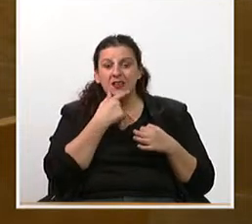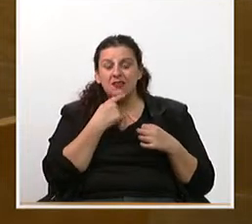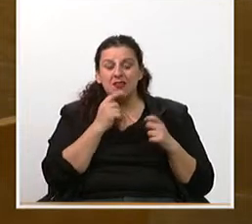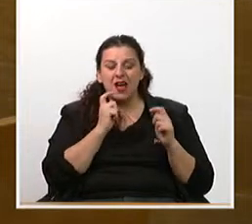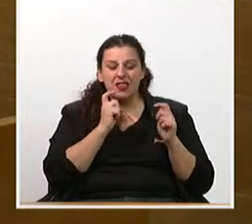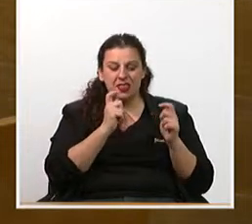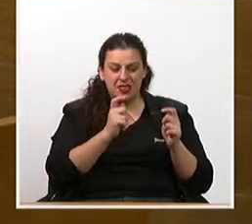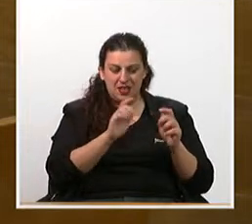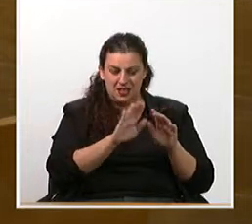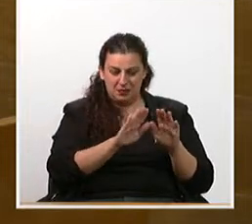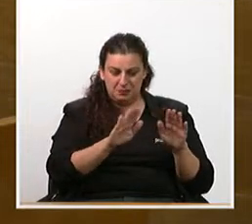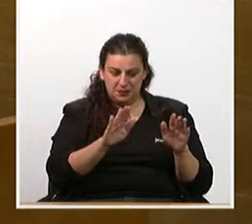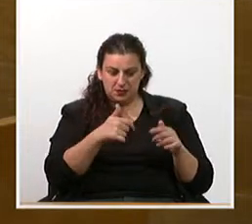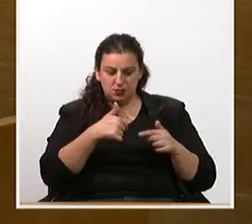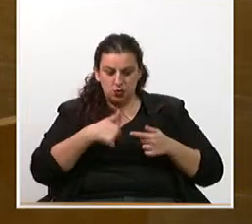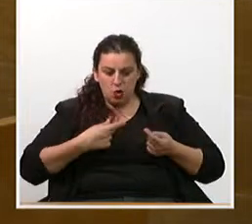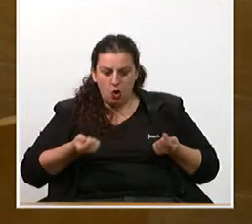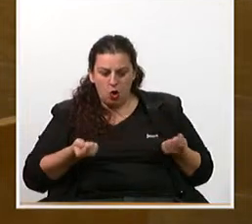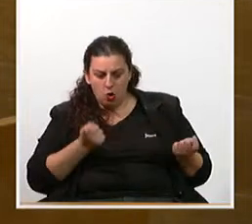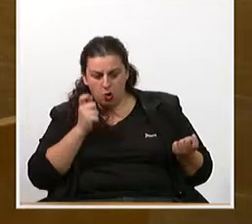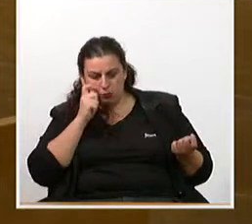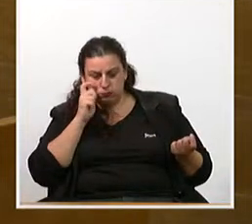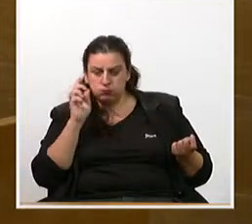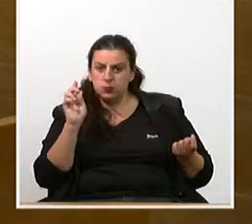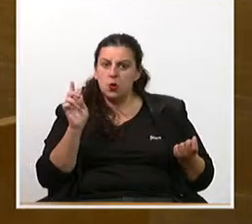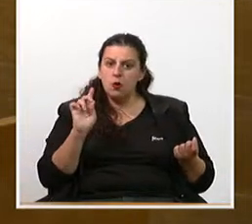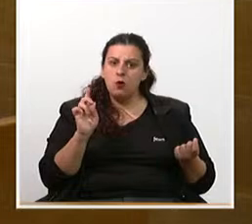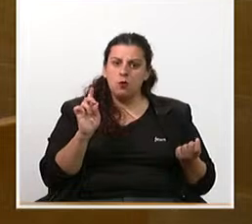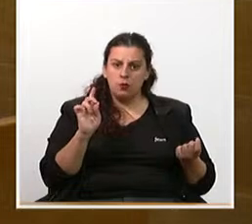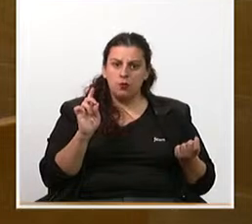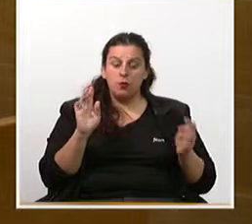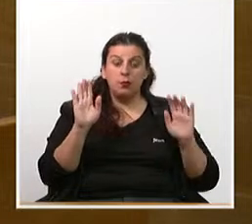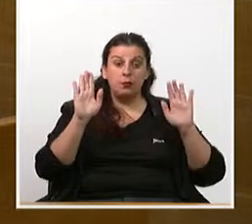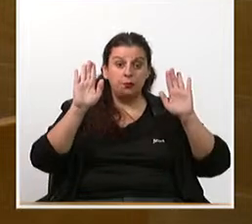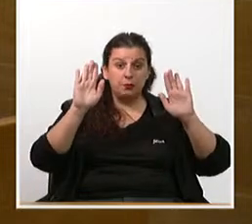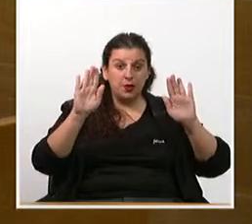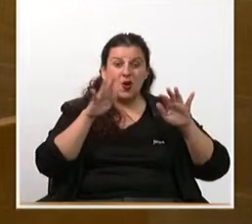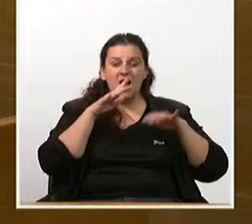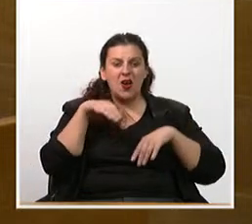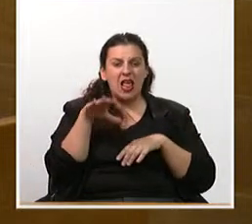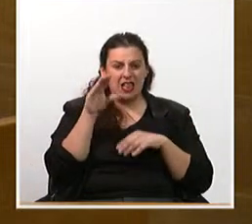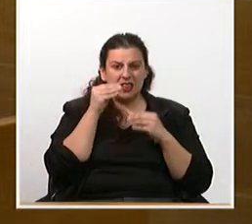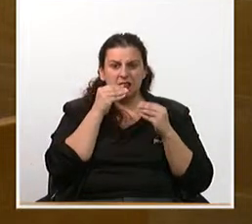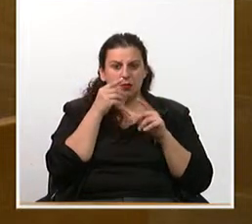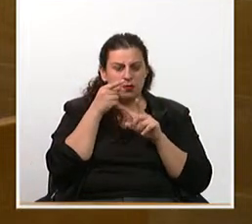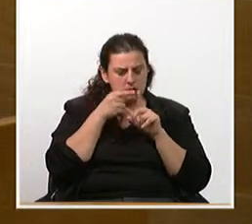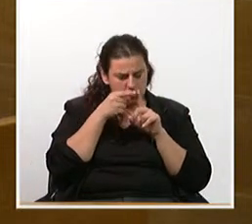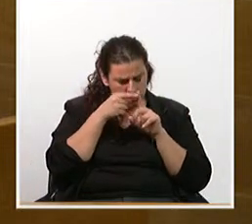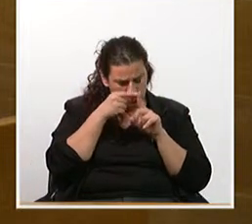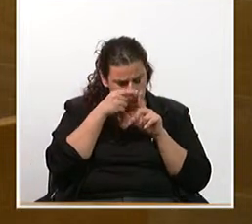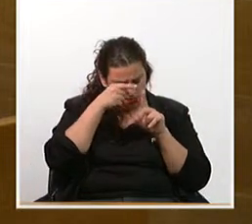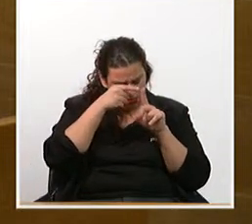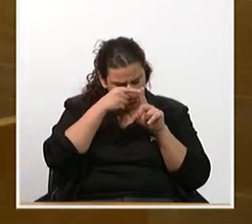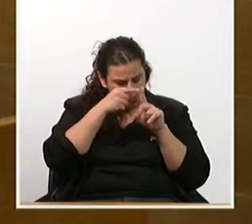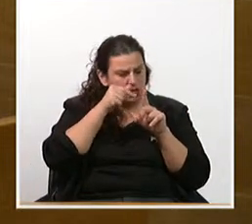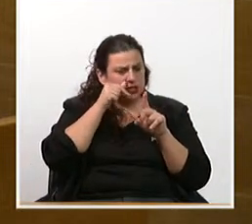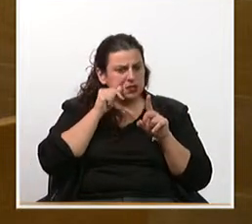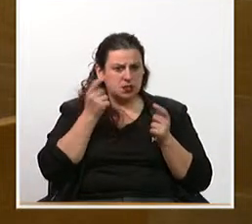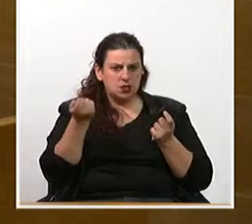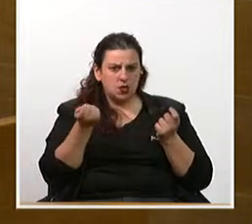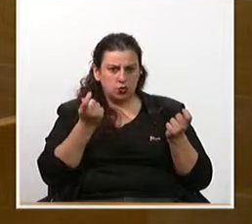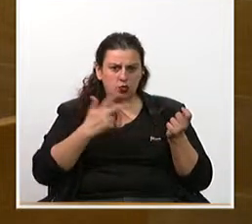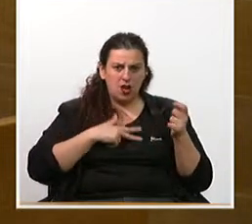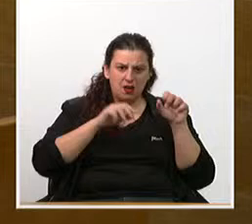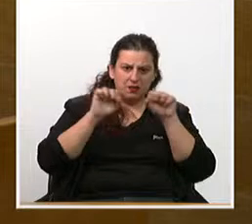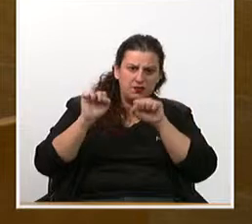controlar el trabajo a la justicia pero señorías ahora se entiende bien la obsesión de Sánchez por controlar la fiscalía los